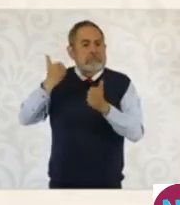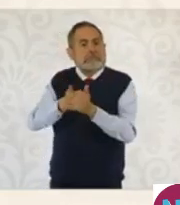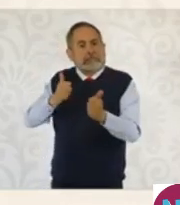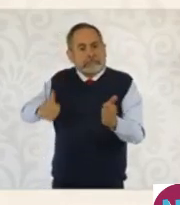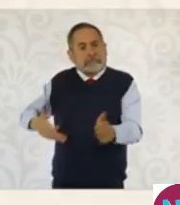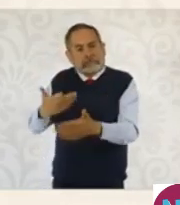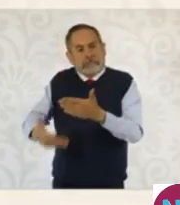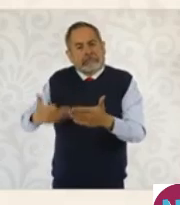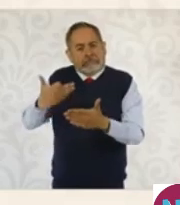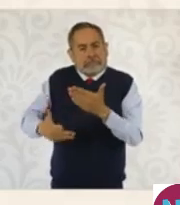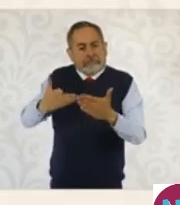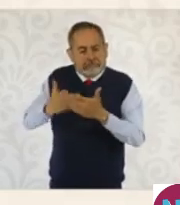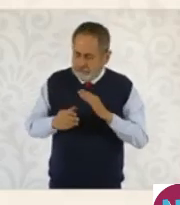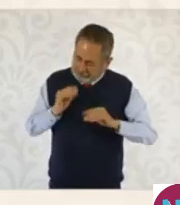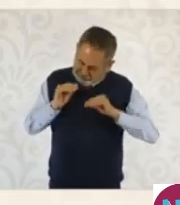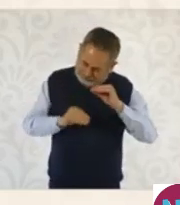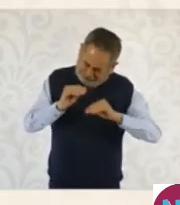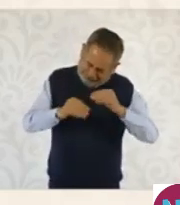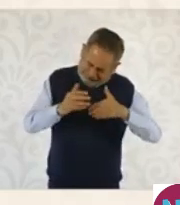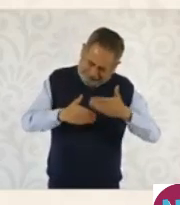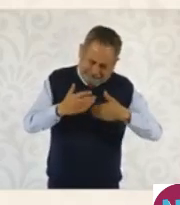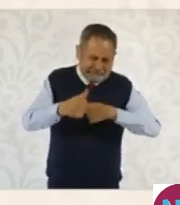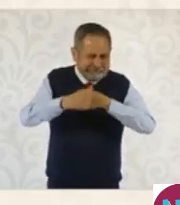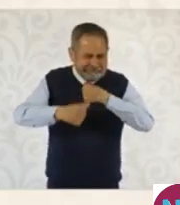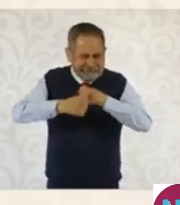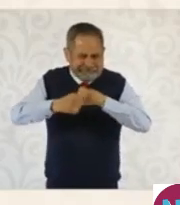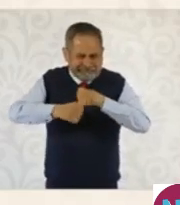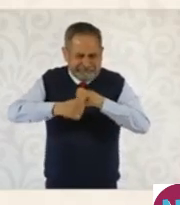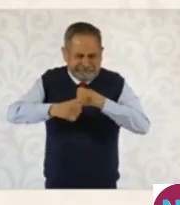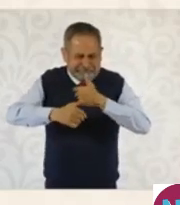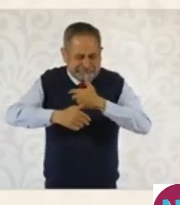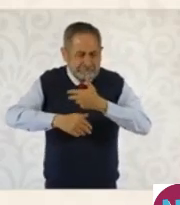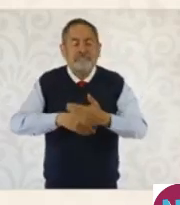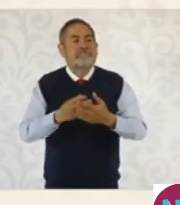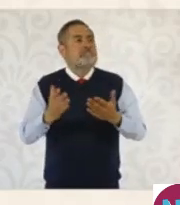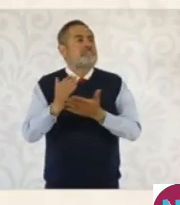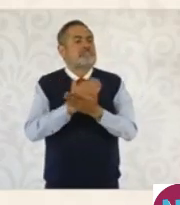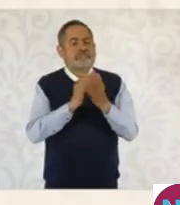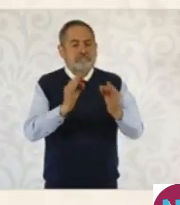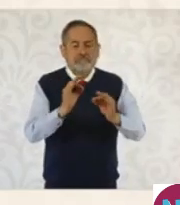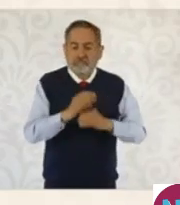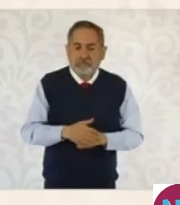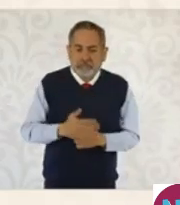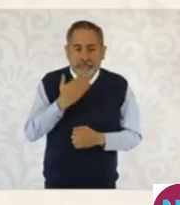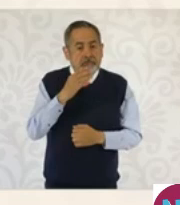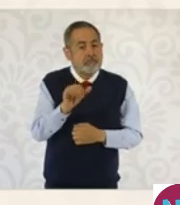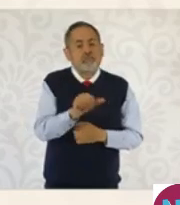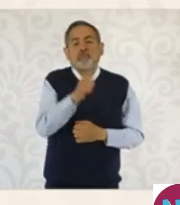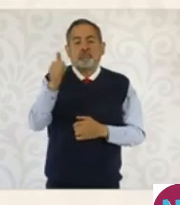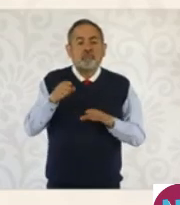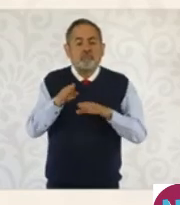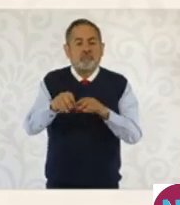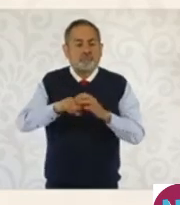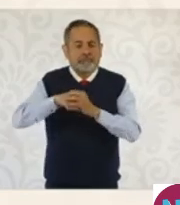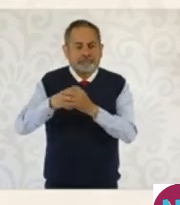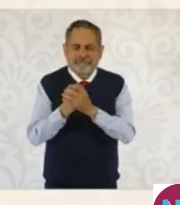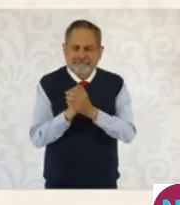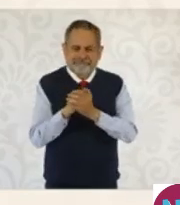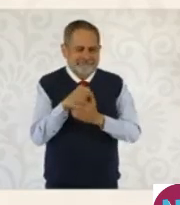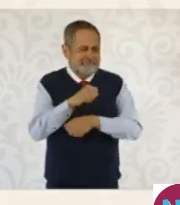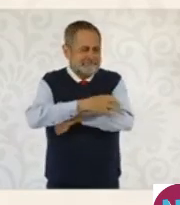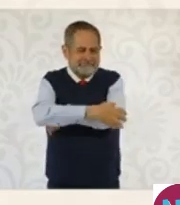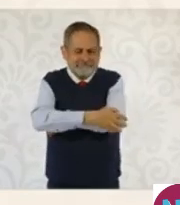había de cirugías de este tipo. Otro caso es el de la campaña nacional de cirugía articular.